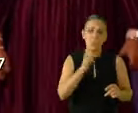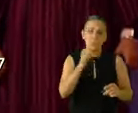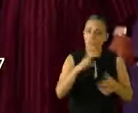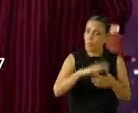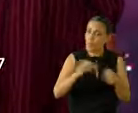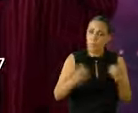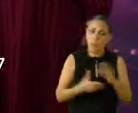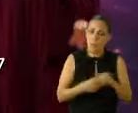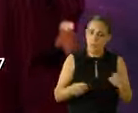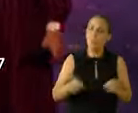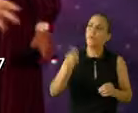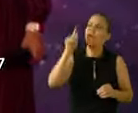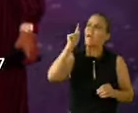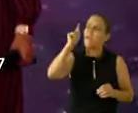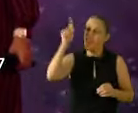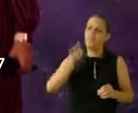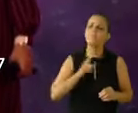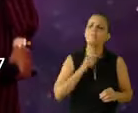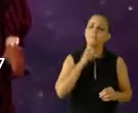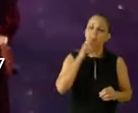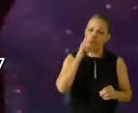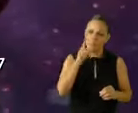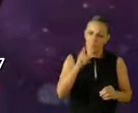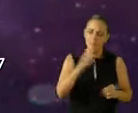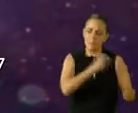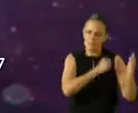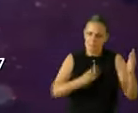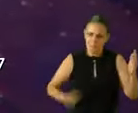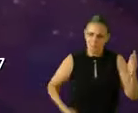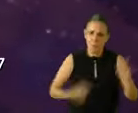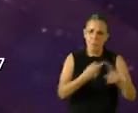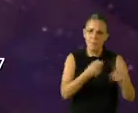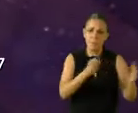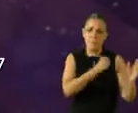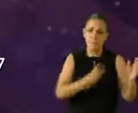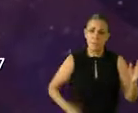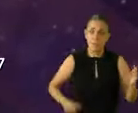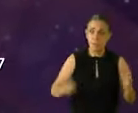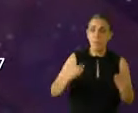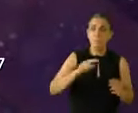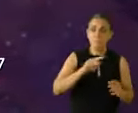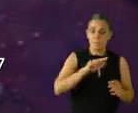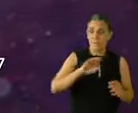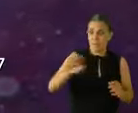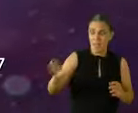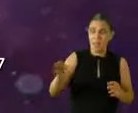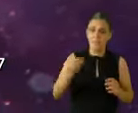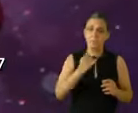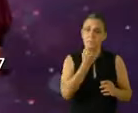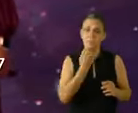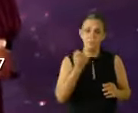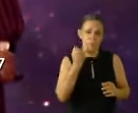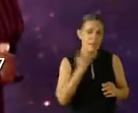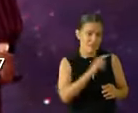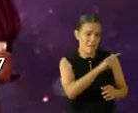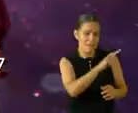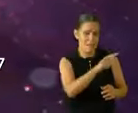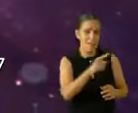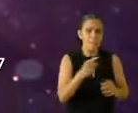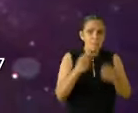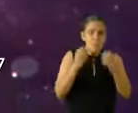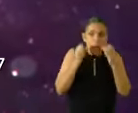Con que adoramos al Señor, ellos se quedan como asombrados, porque a los suyos vino y los suyos no les